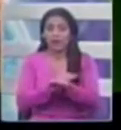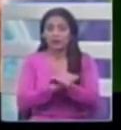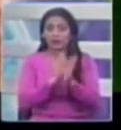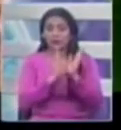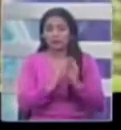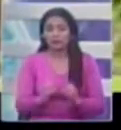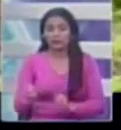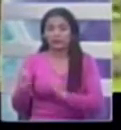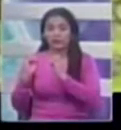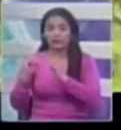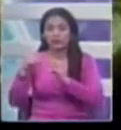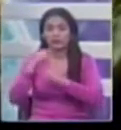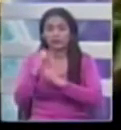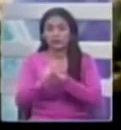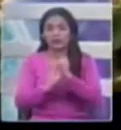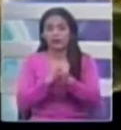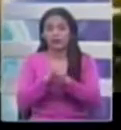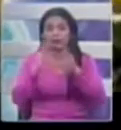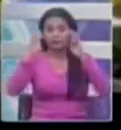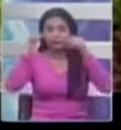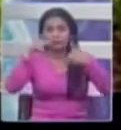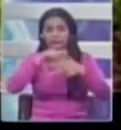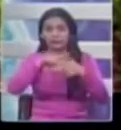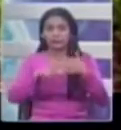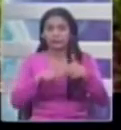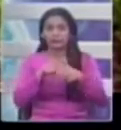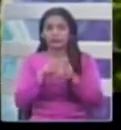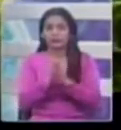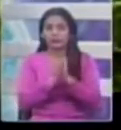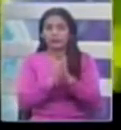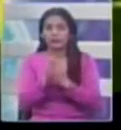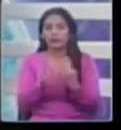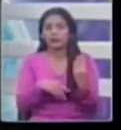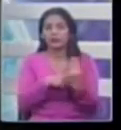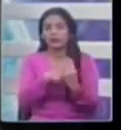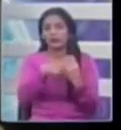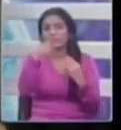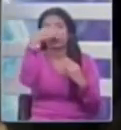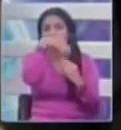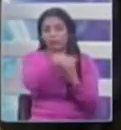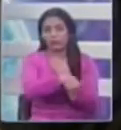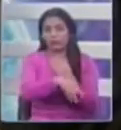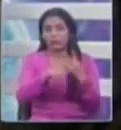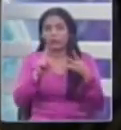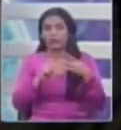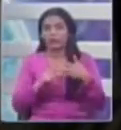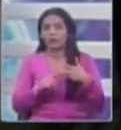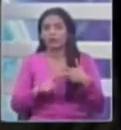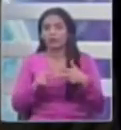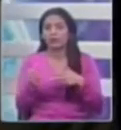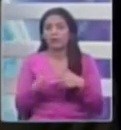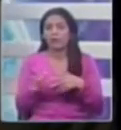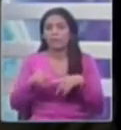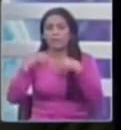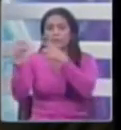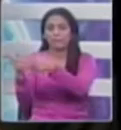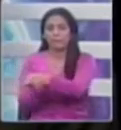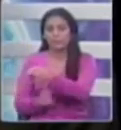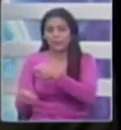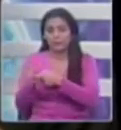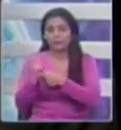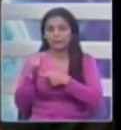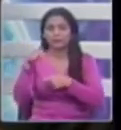años. En este año en particular nos hemos concentrado en cacao, software y pesca, y también el enfoque de ProEcuador desde el punto de vista de